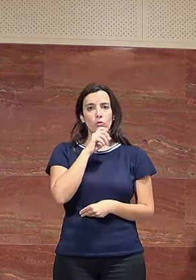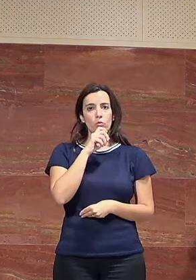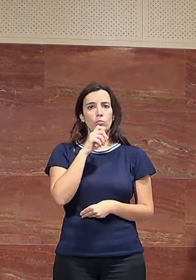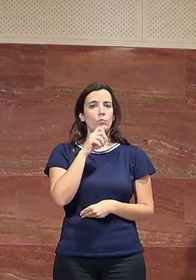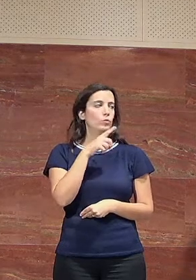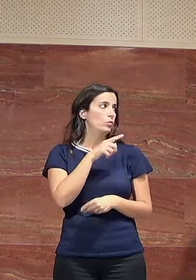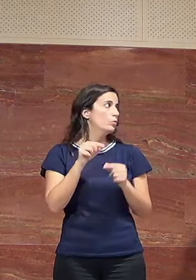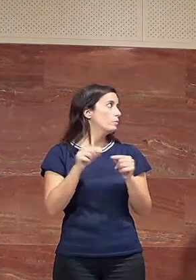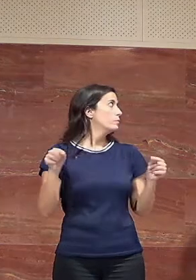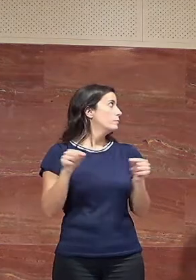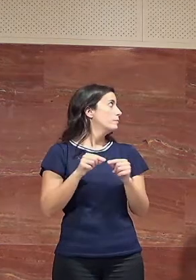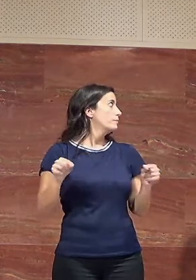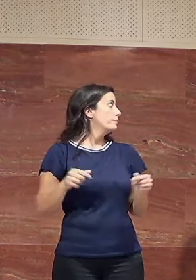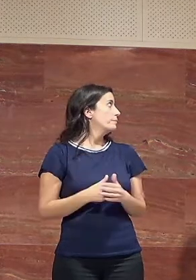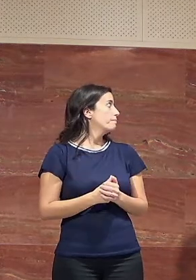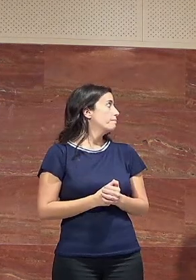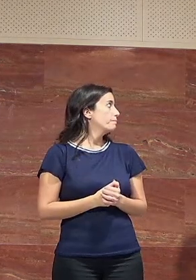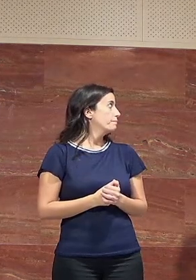de